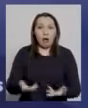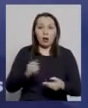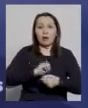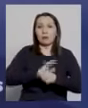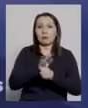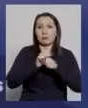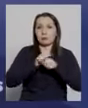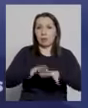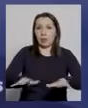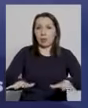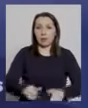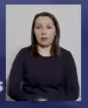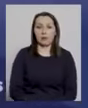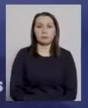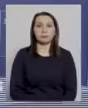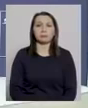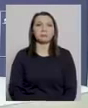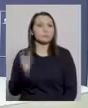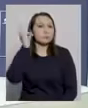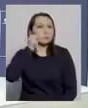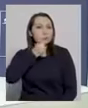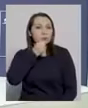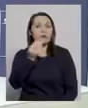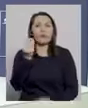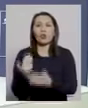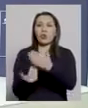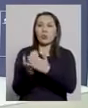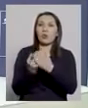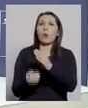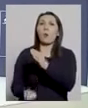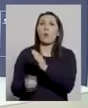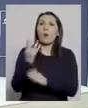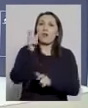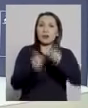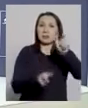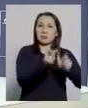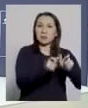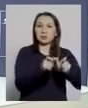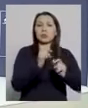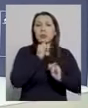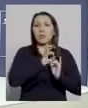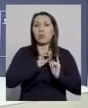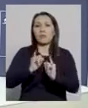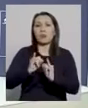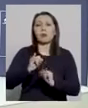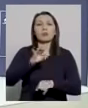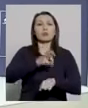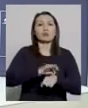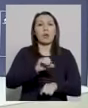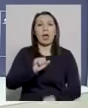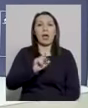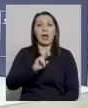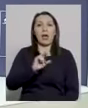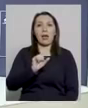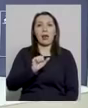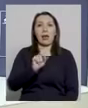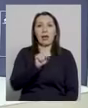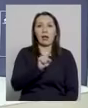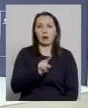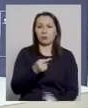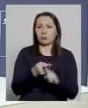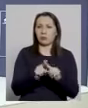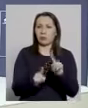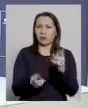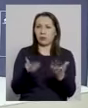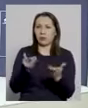pandemia. Buenos días. Sobre estos casos nuevos que informó el doctor Araoz, saber si es que esta